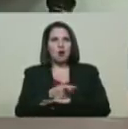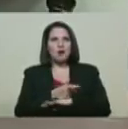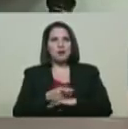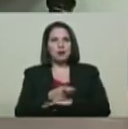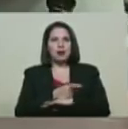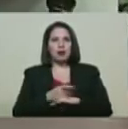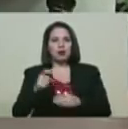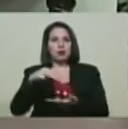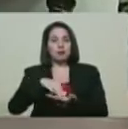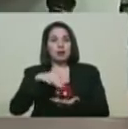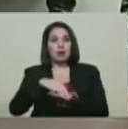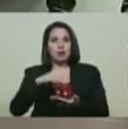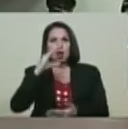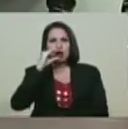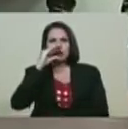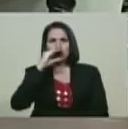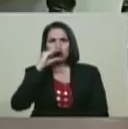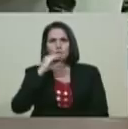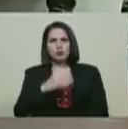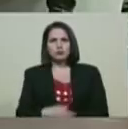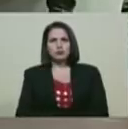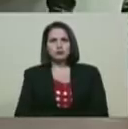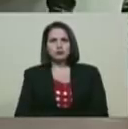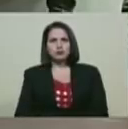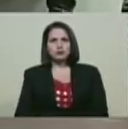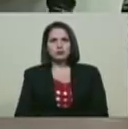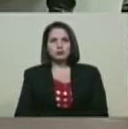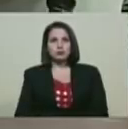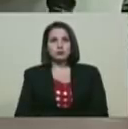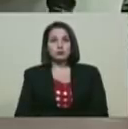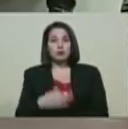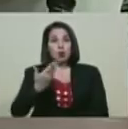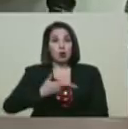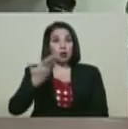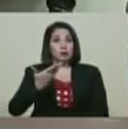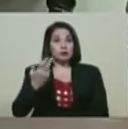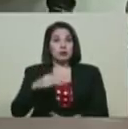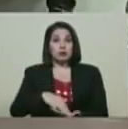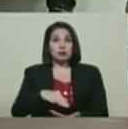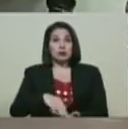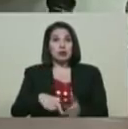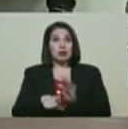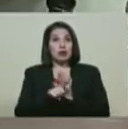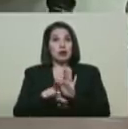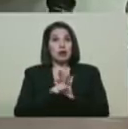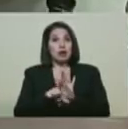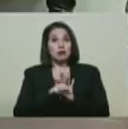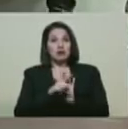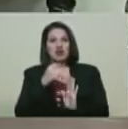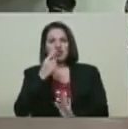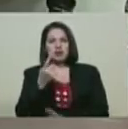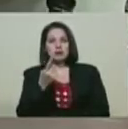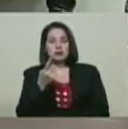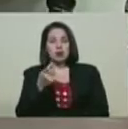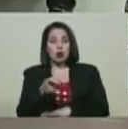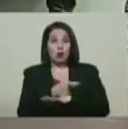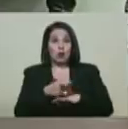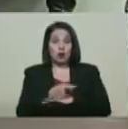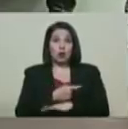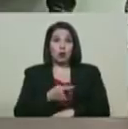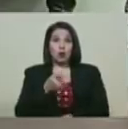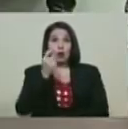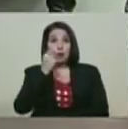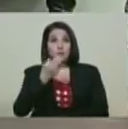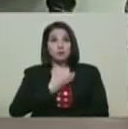Héctor Rodríguez? ¿Qué nos dice de esta importante ley? Yo creo que es muy importante que los gobernadores y alcaldes y alcaldesas vayan